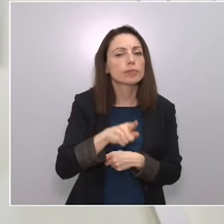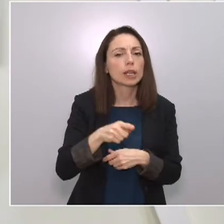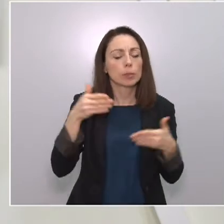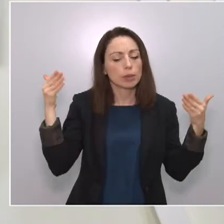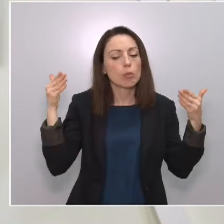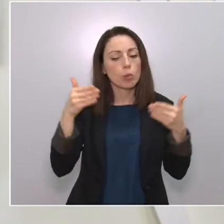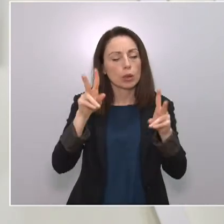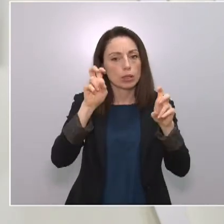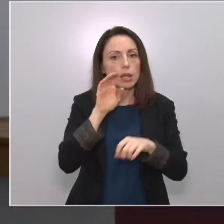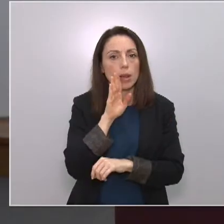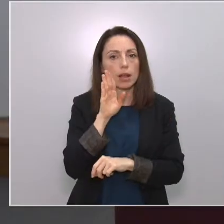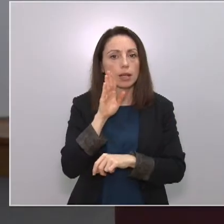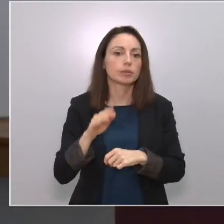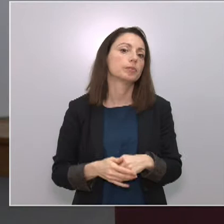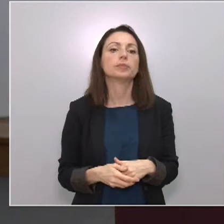tema.